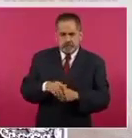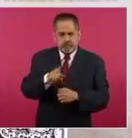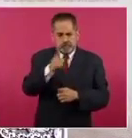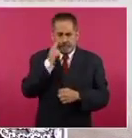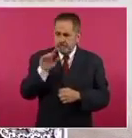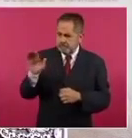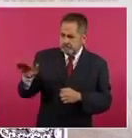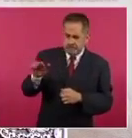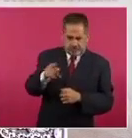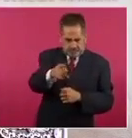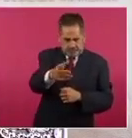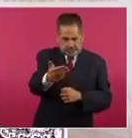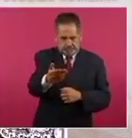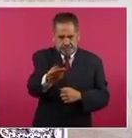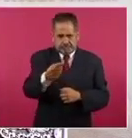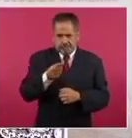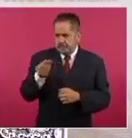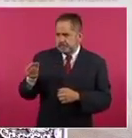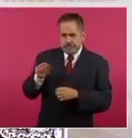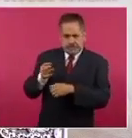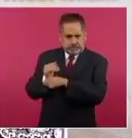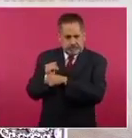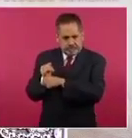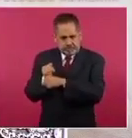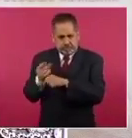Vamos a hacer la investigación.